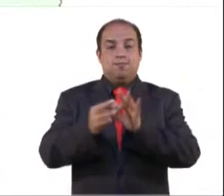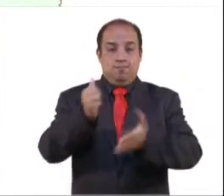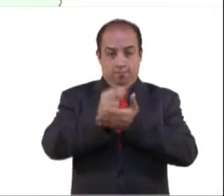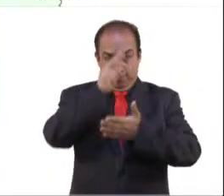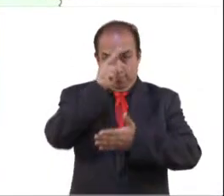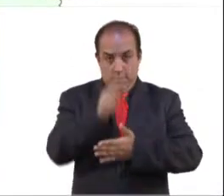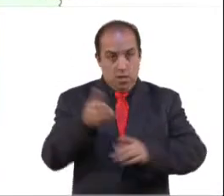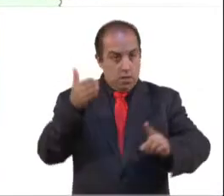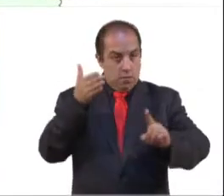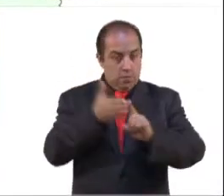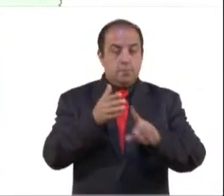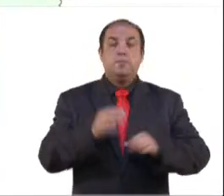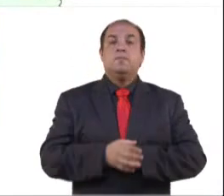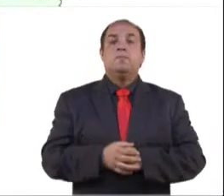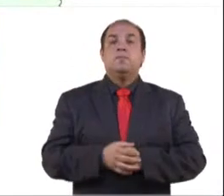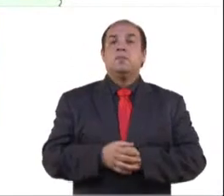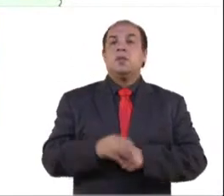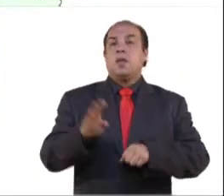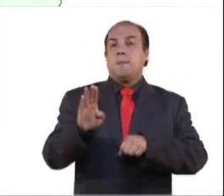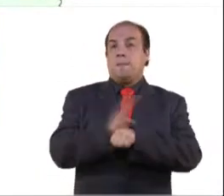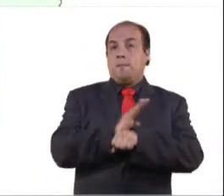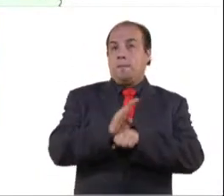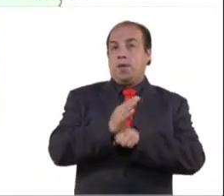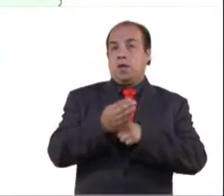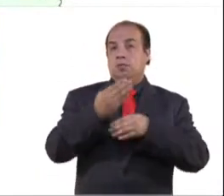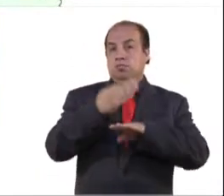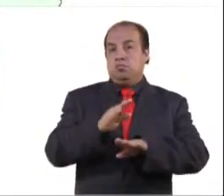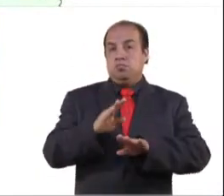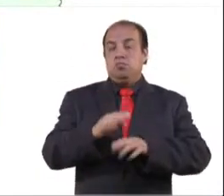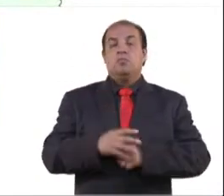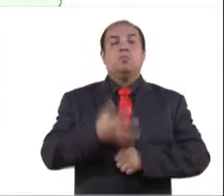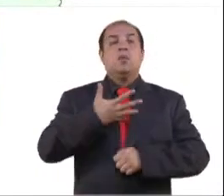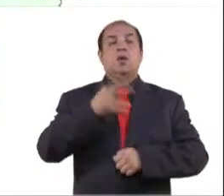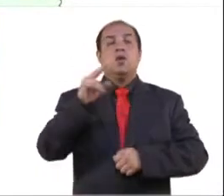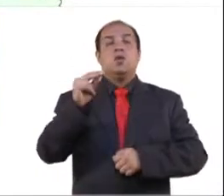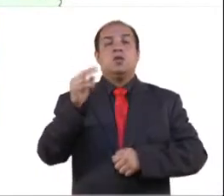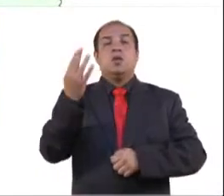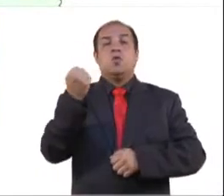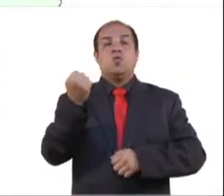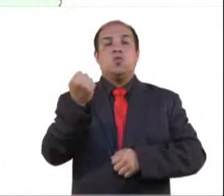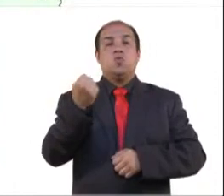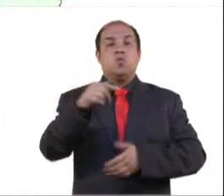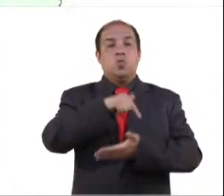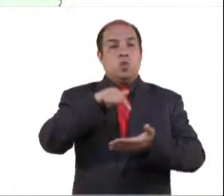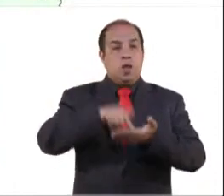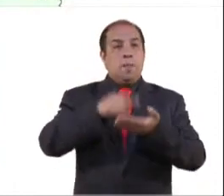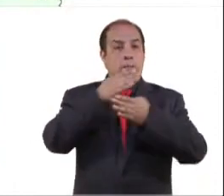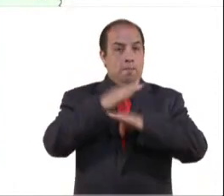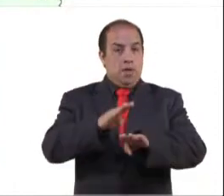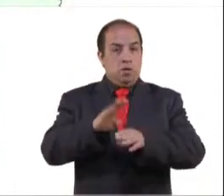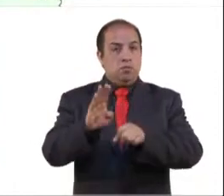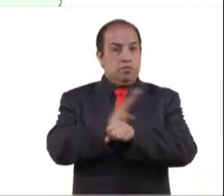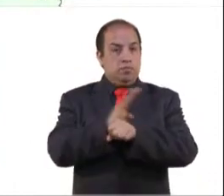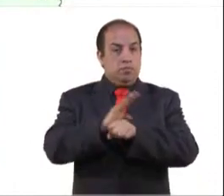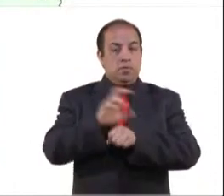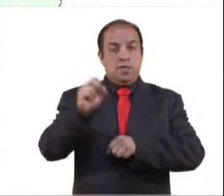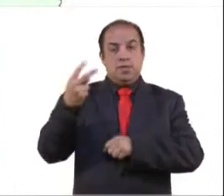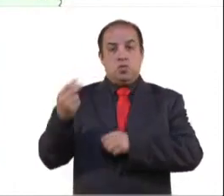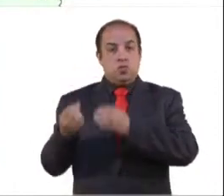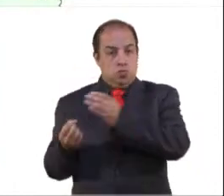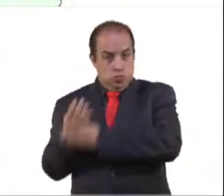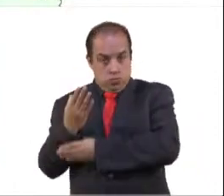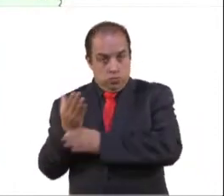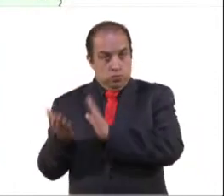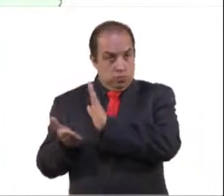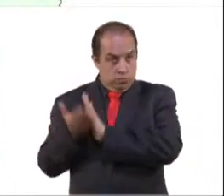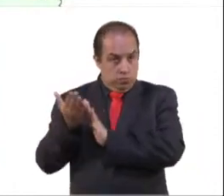México del Banco del Bienestar. Vamos a contar con 89 sucursales, 62 que son nuevas,